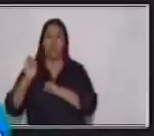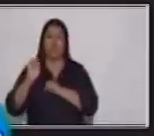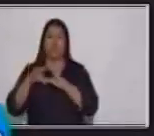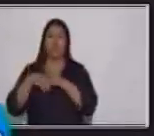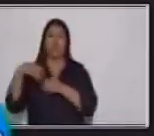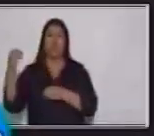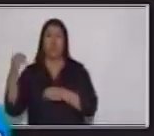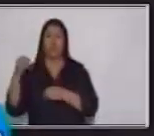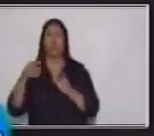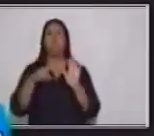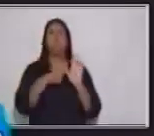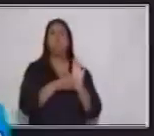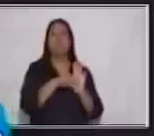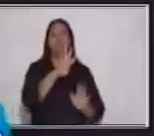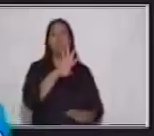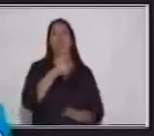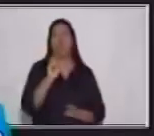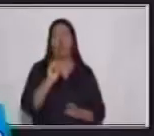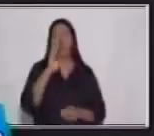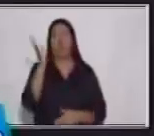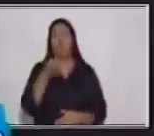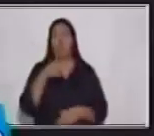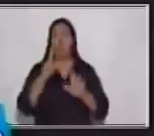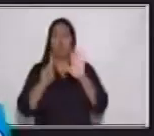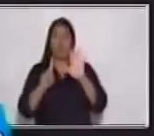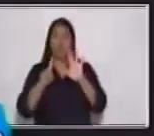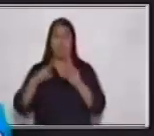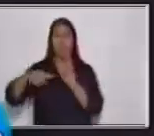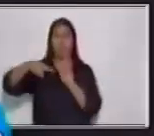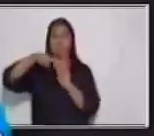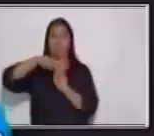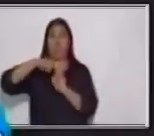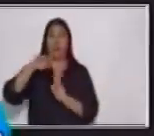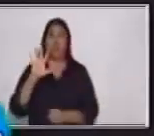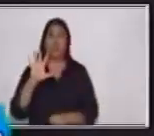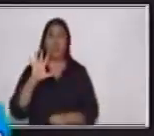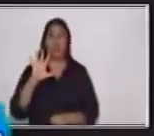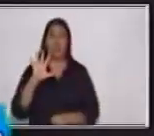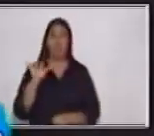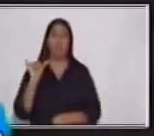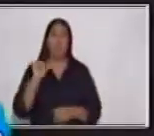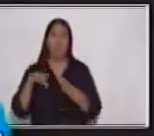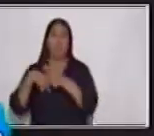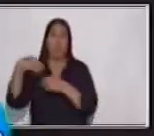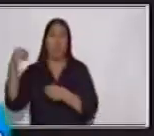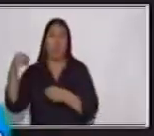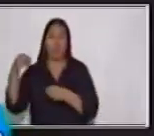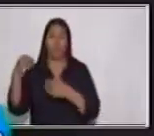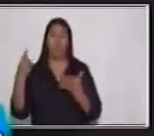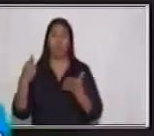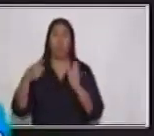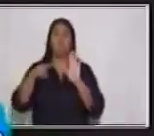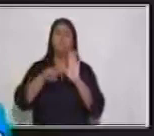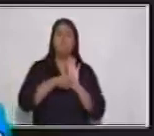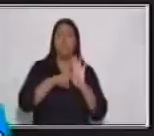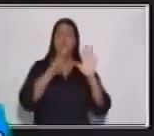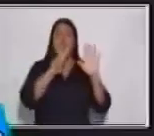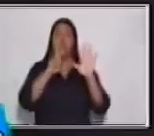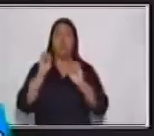40 sextos más 5. Va a ser igual a menos